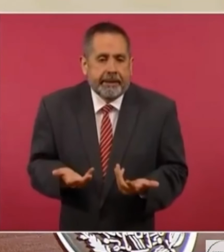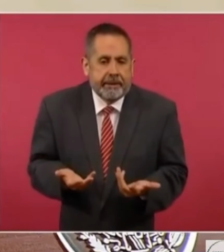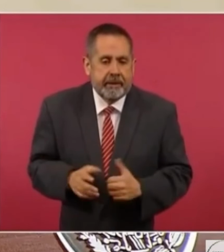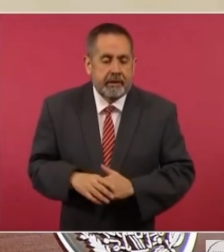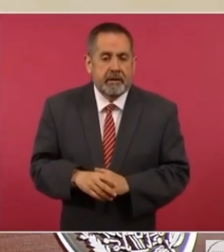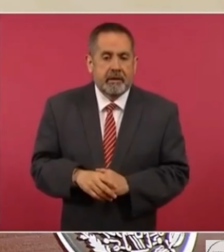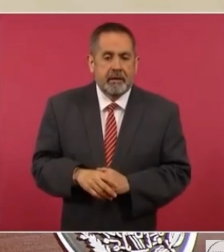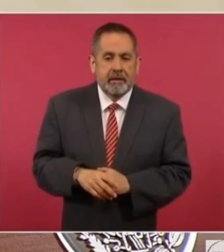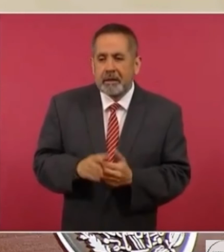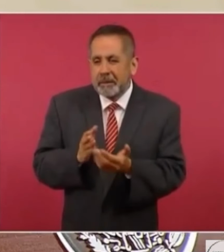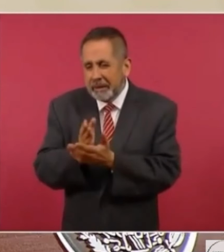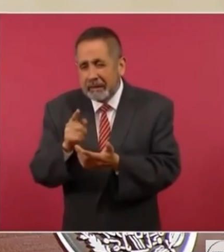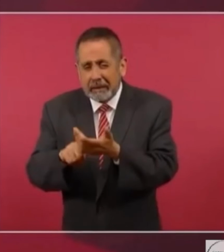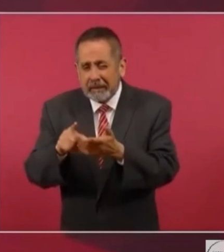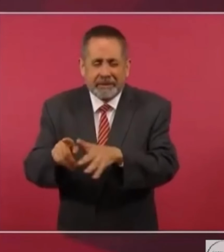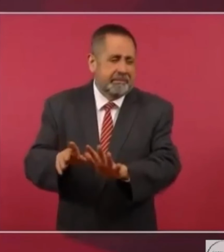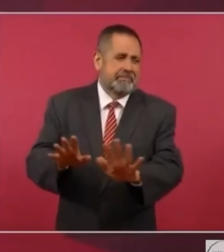me meto en esto?